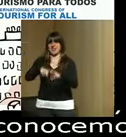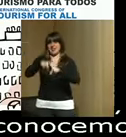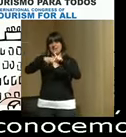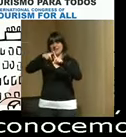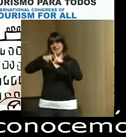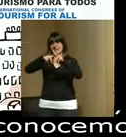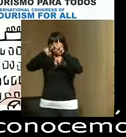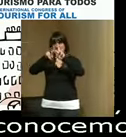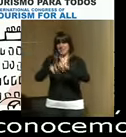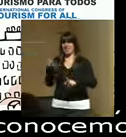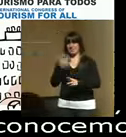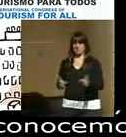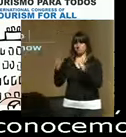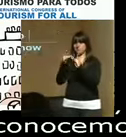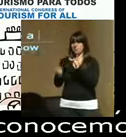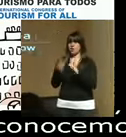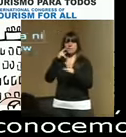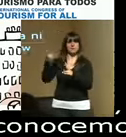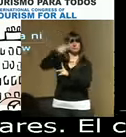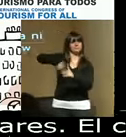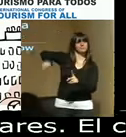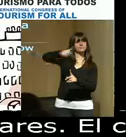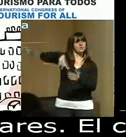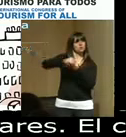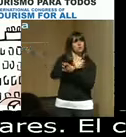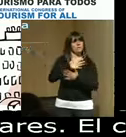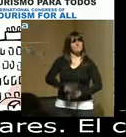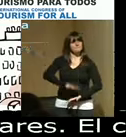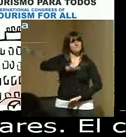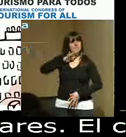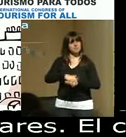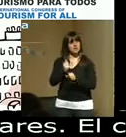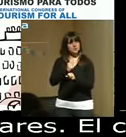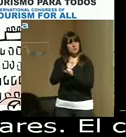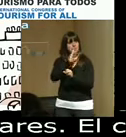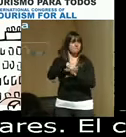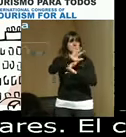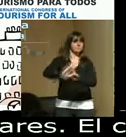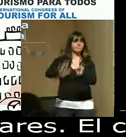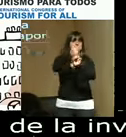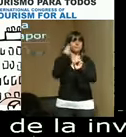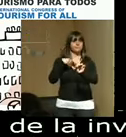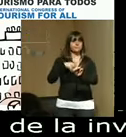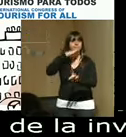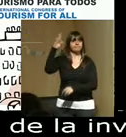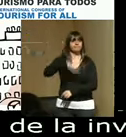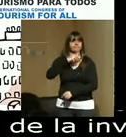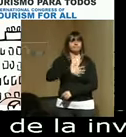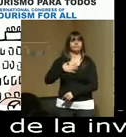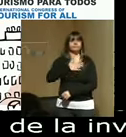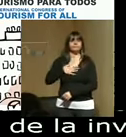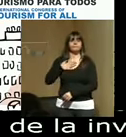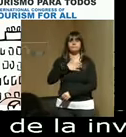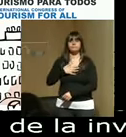ver la potencialidad que tenemos todos y el aporte que tenemos que buscar todos a la hora de buscar esa adecuada acomodación, como